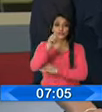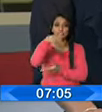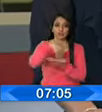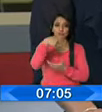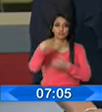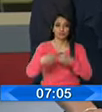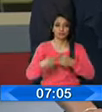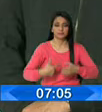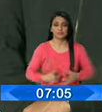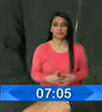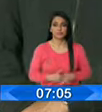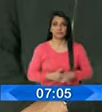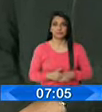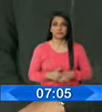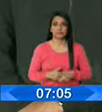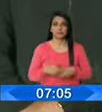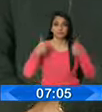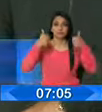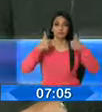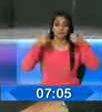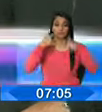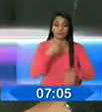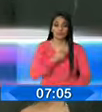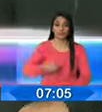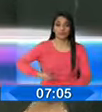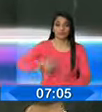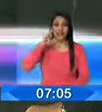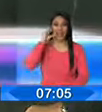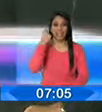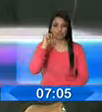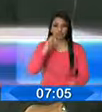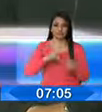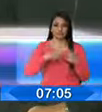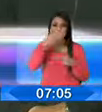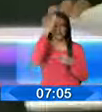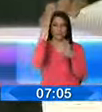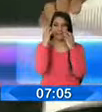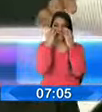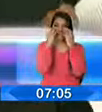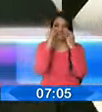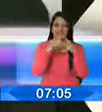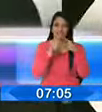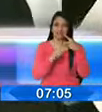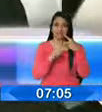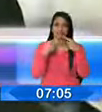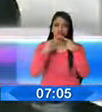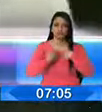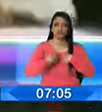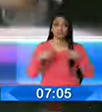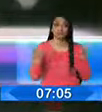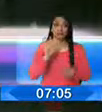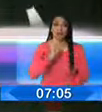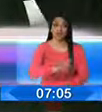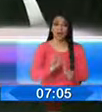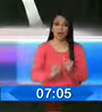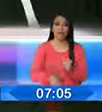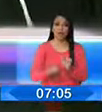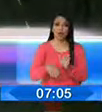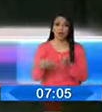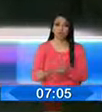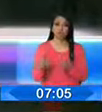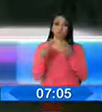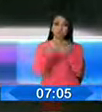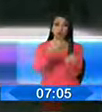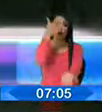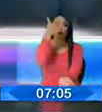la capital. El candidato presidencial Guillermo Lasso junto a su binomio Andrés Páez anunciaron en rueda de prensa que fueron sus abogados quienes presentaron el recurso